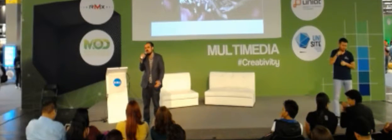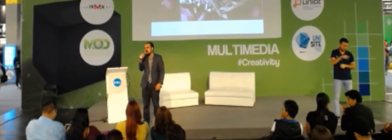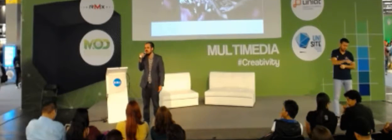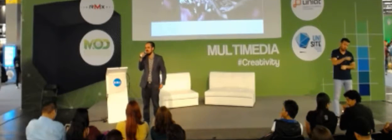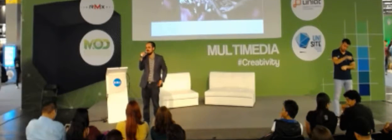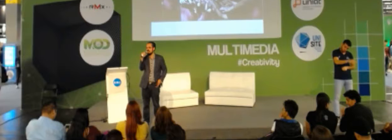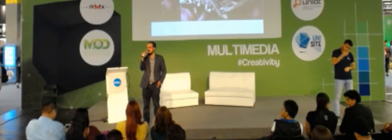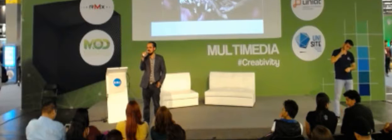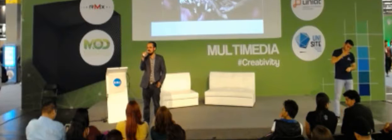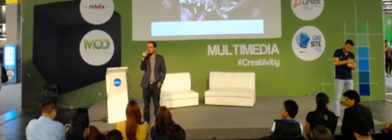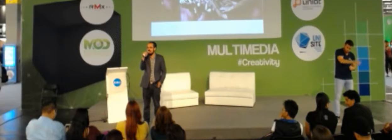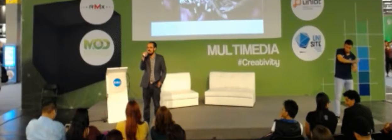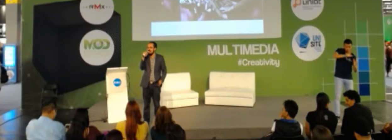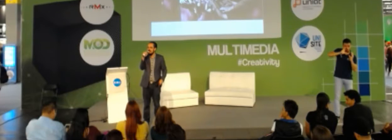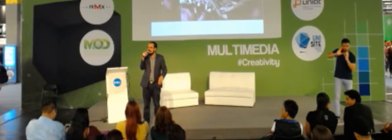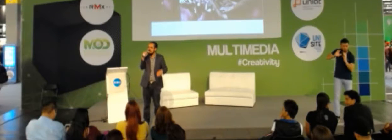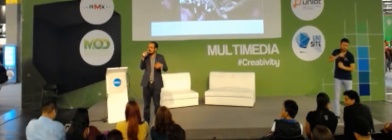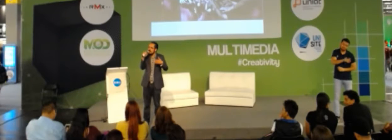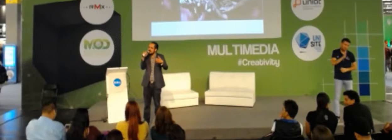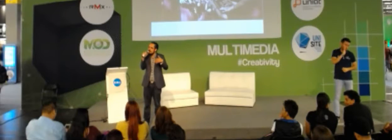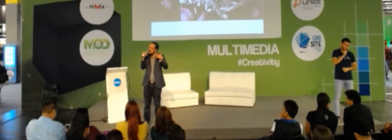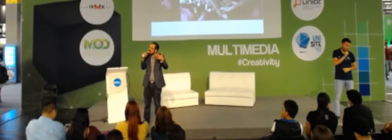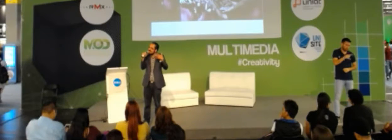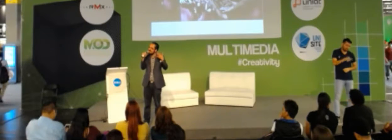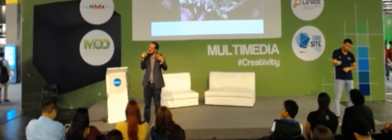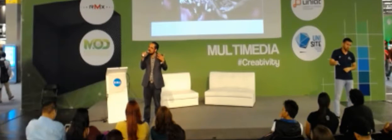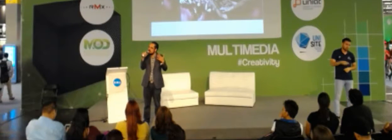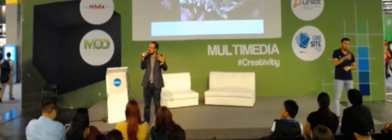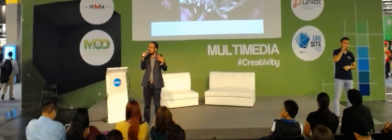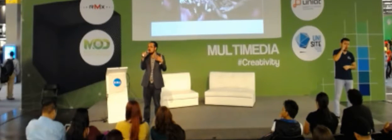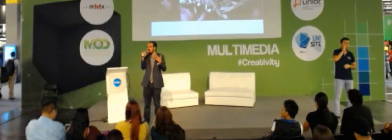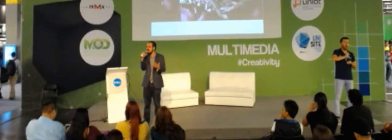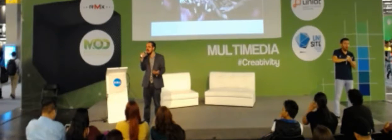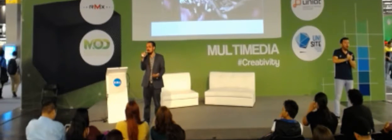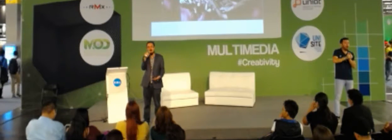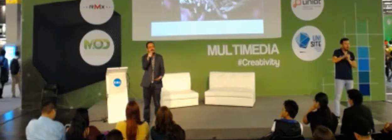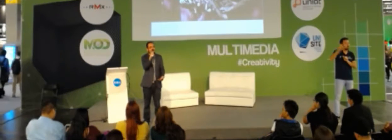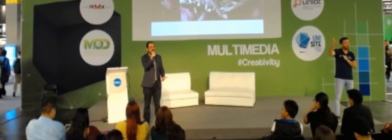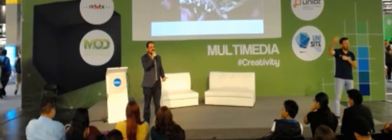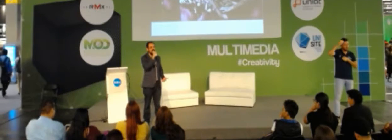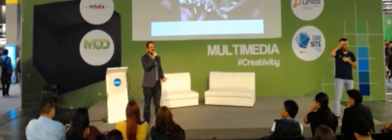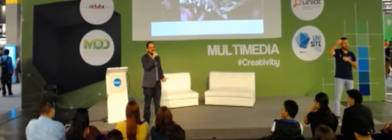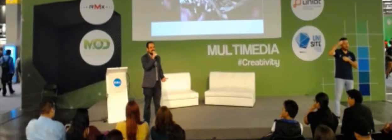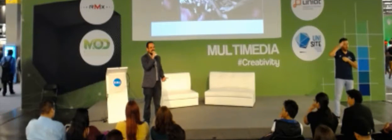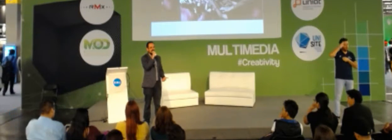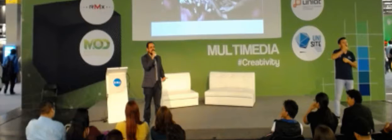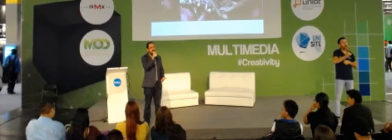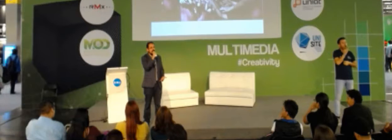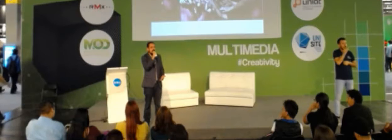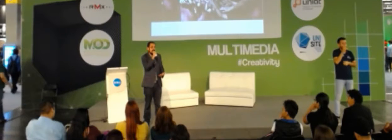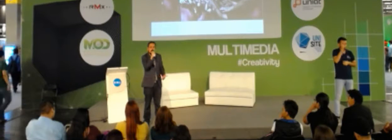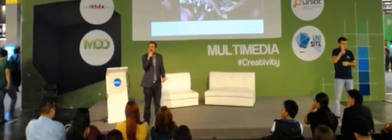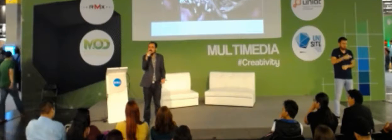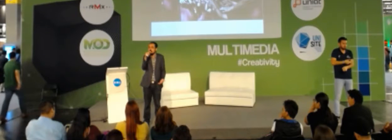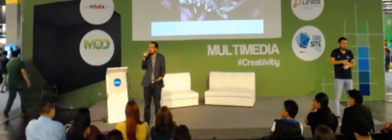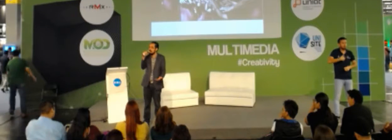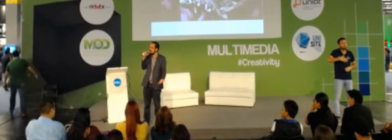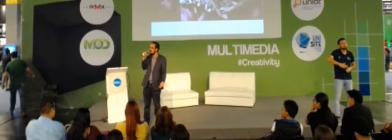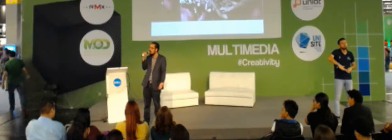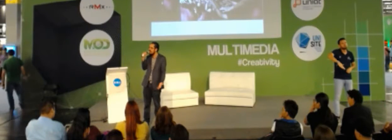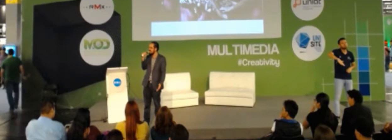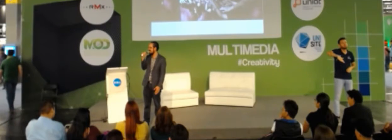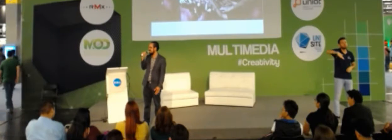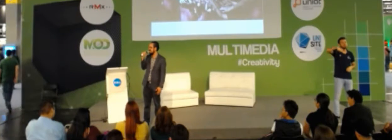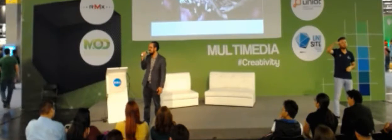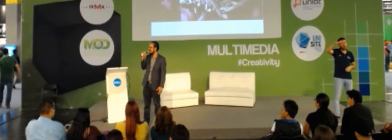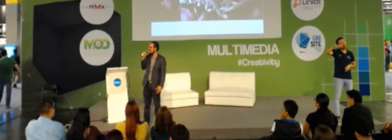no pueden. Y con el tiempo vas creciendo con una idea muy equivocada de que efectivamente tus papás no